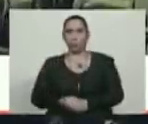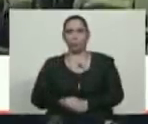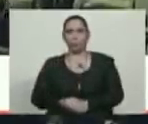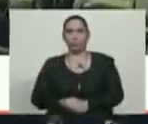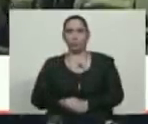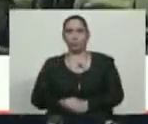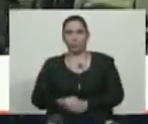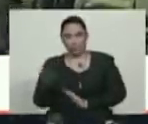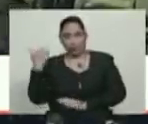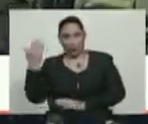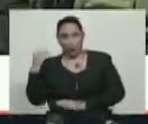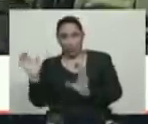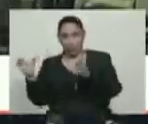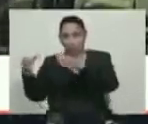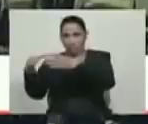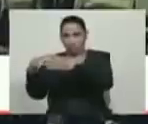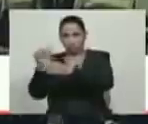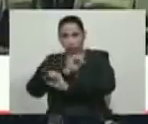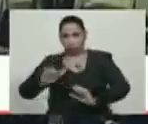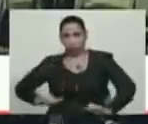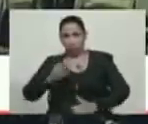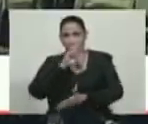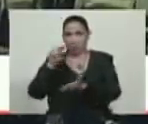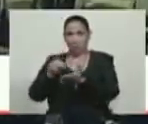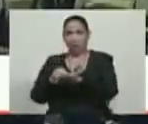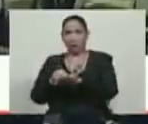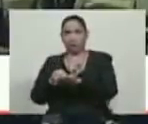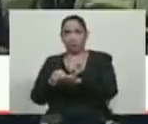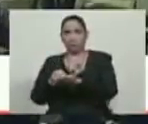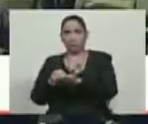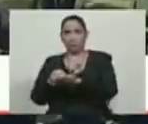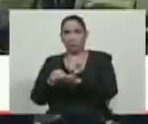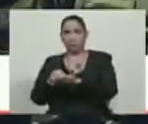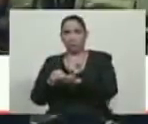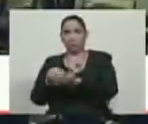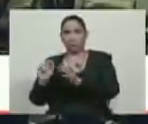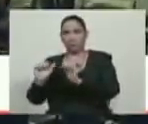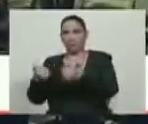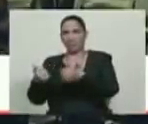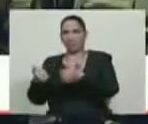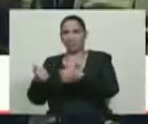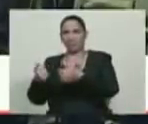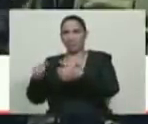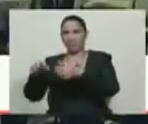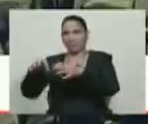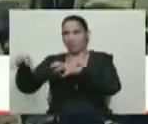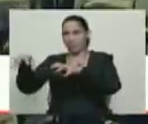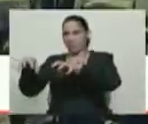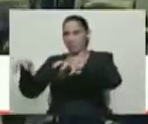Era un cuerpo que comenzaba a desmembrarse.